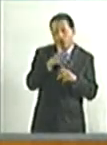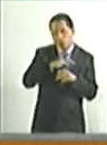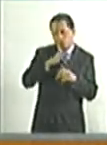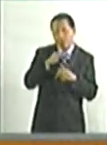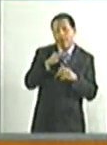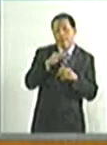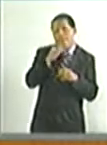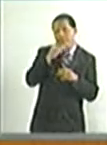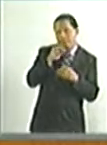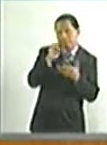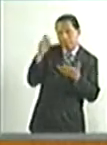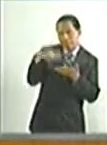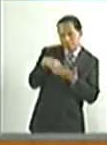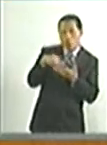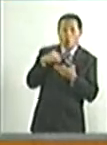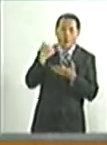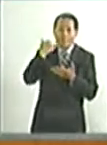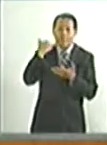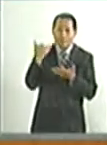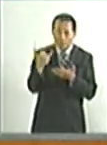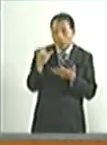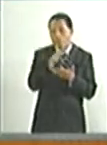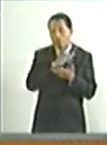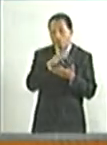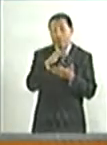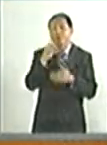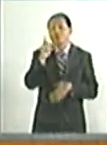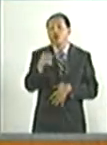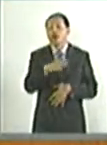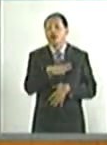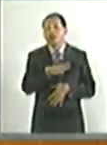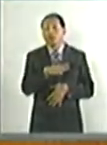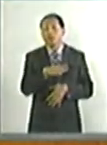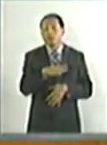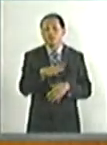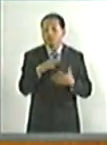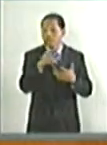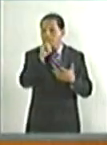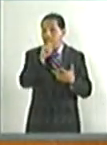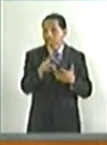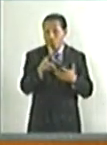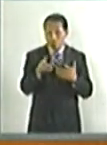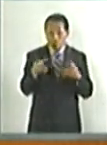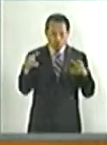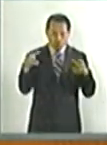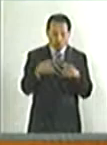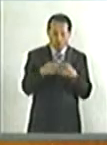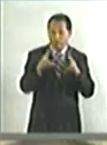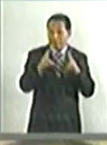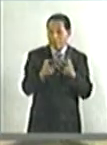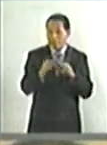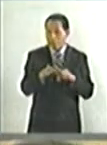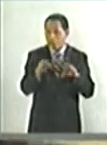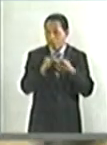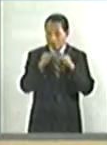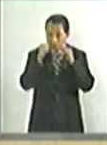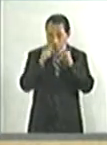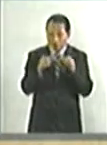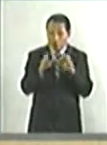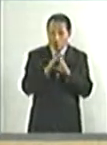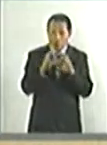¿Qué pasará con la delincuencia que ha encontrado un nicho muy importante en este tema?